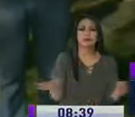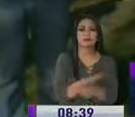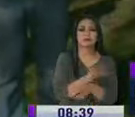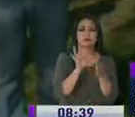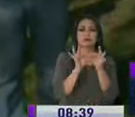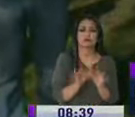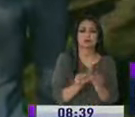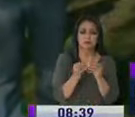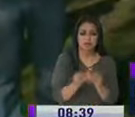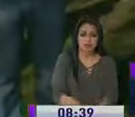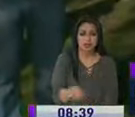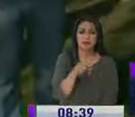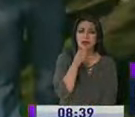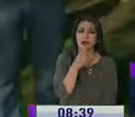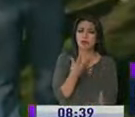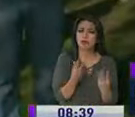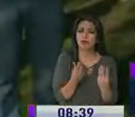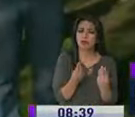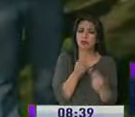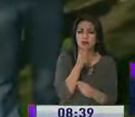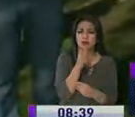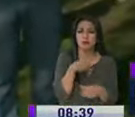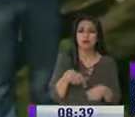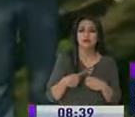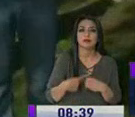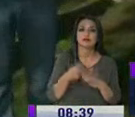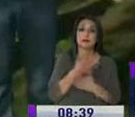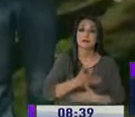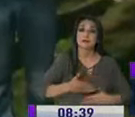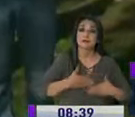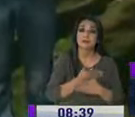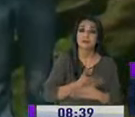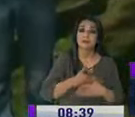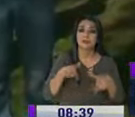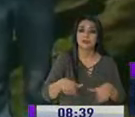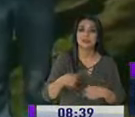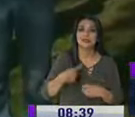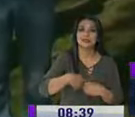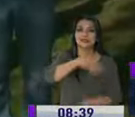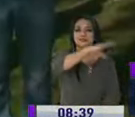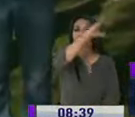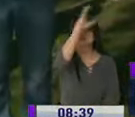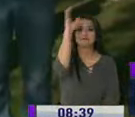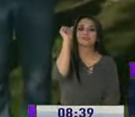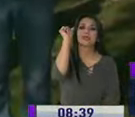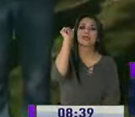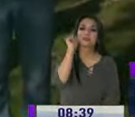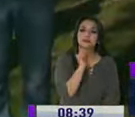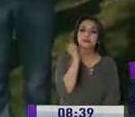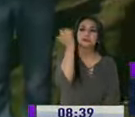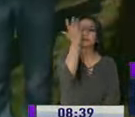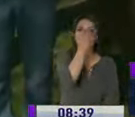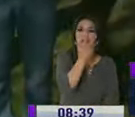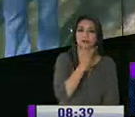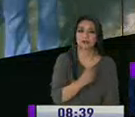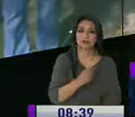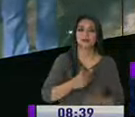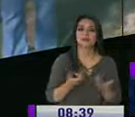Sofía. Roberto, amigos, que tengan un excelente día. Así es, estoy en el barrio San José Obrero, aquí en el norte de la